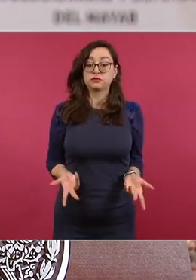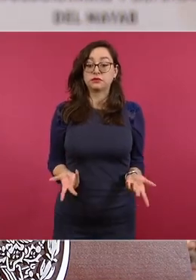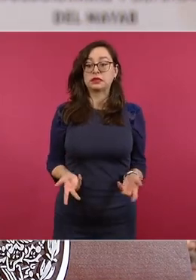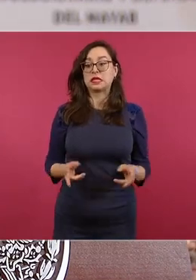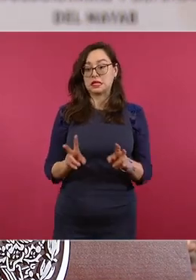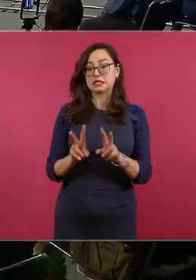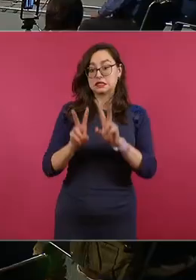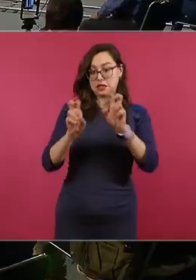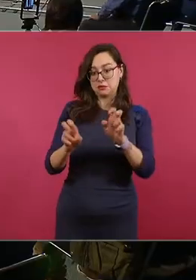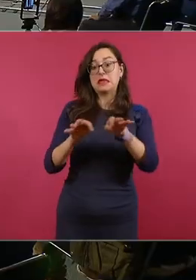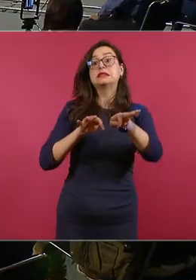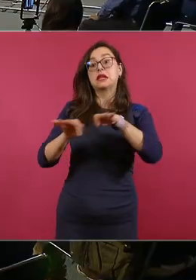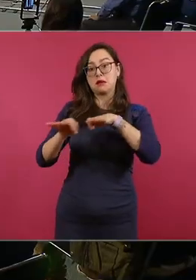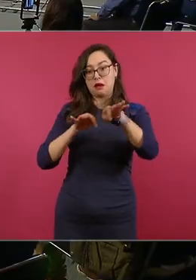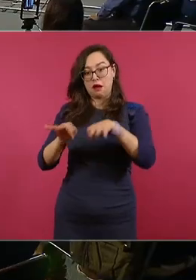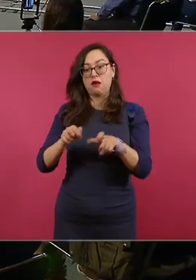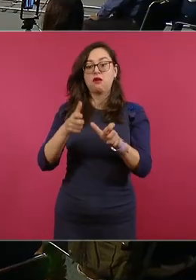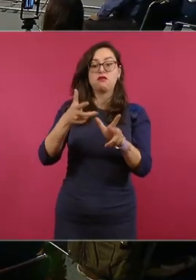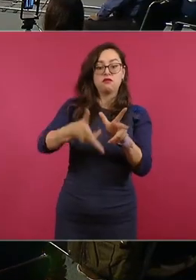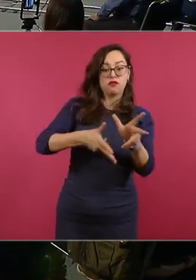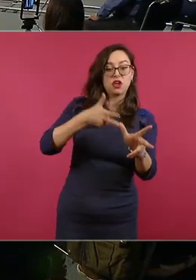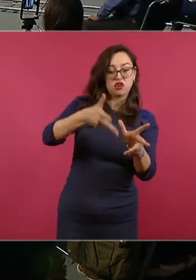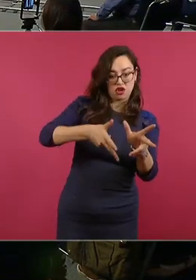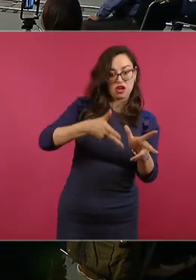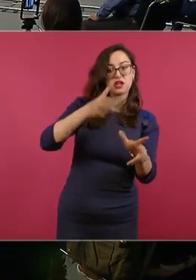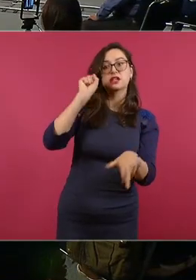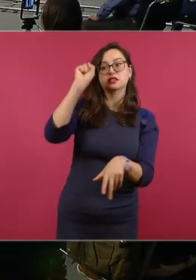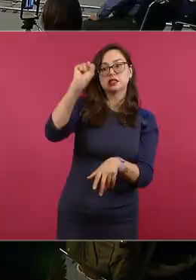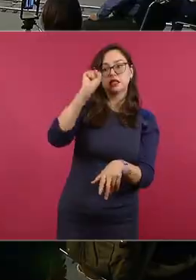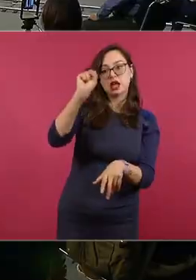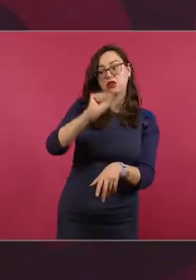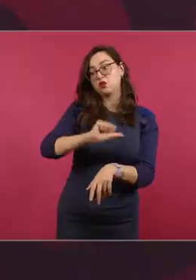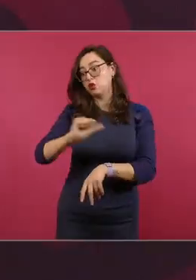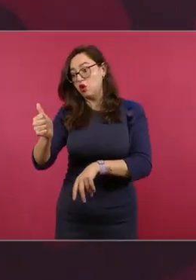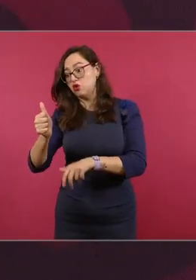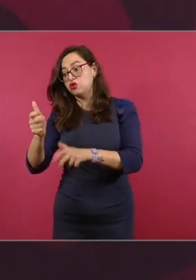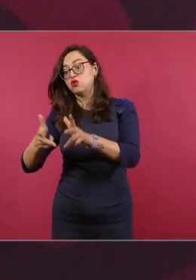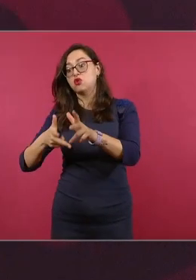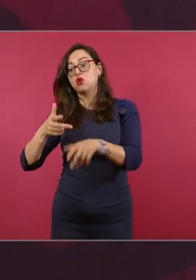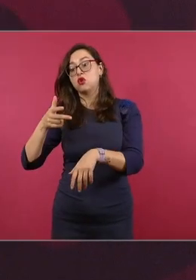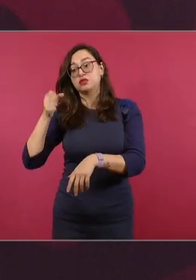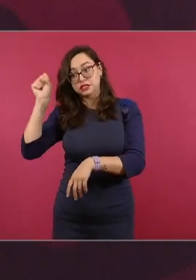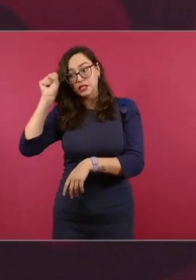vamos a buscar hacer justicia.